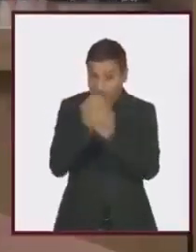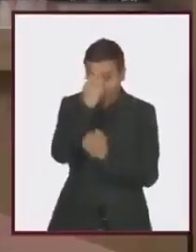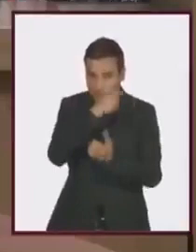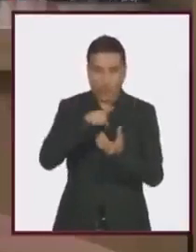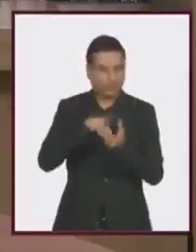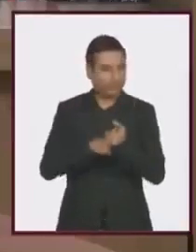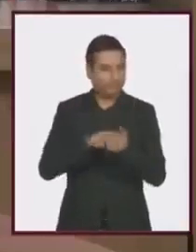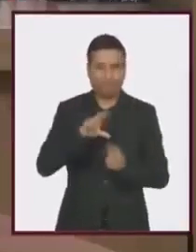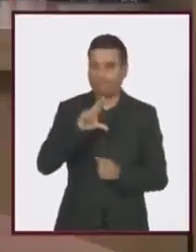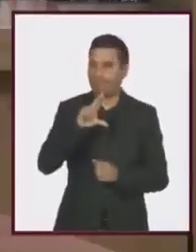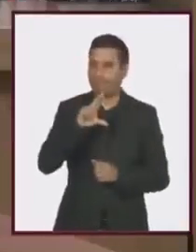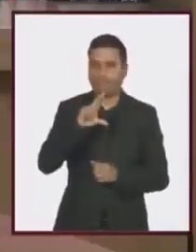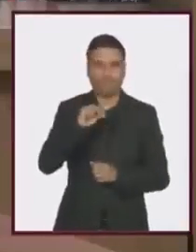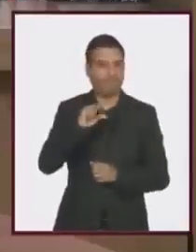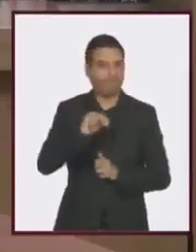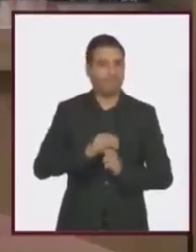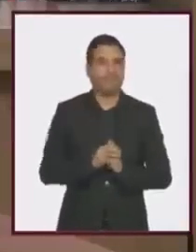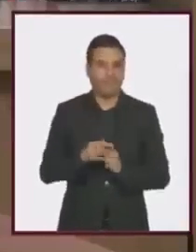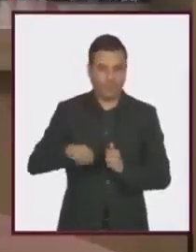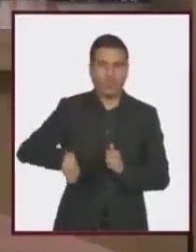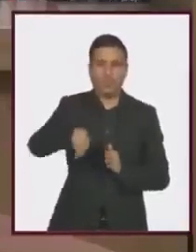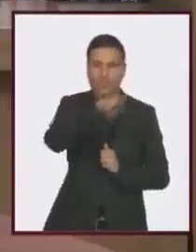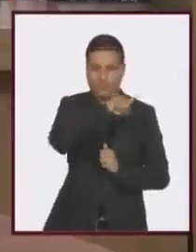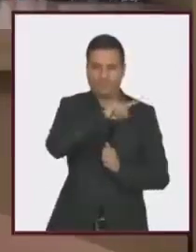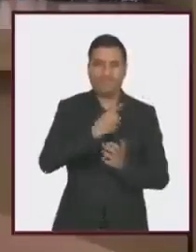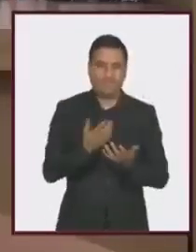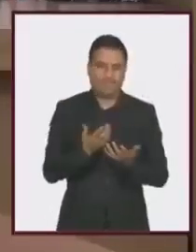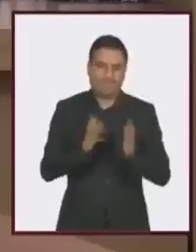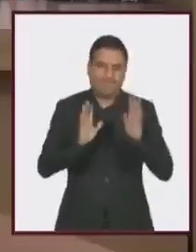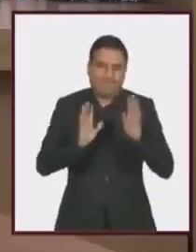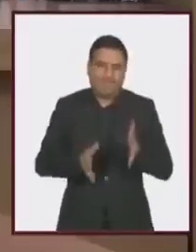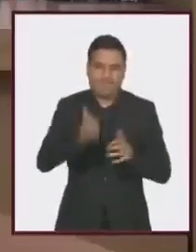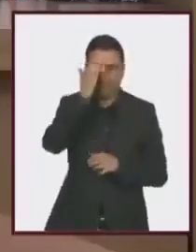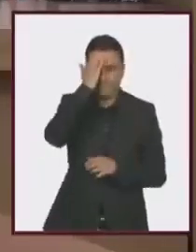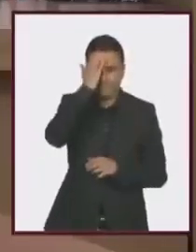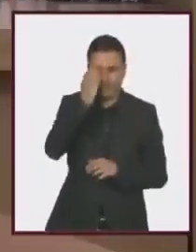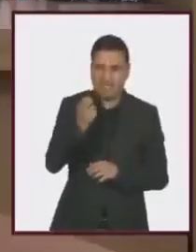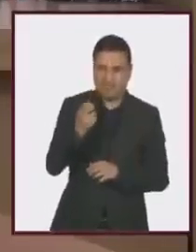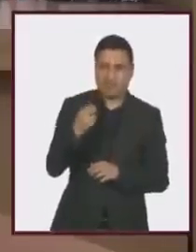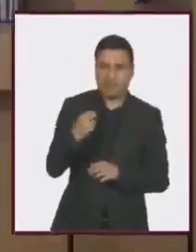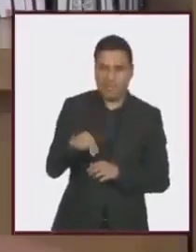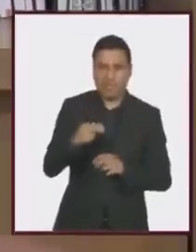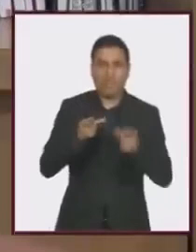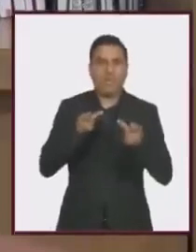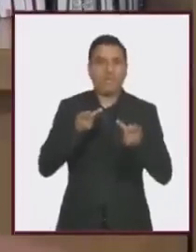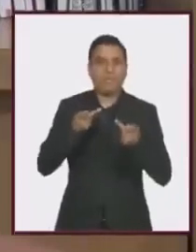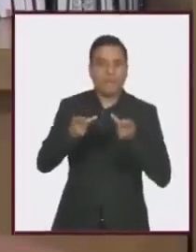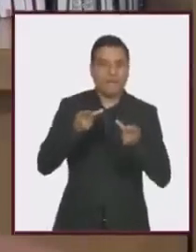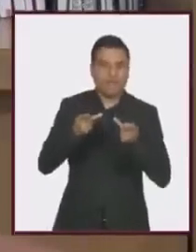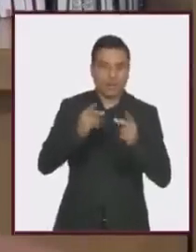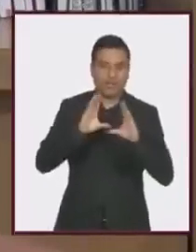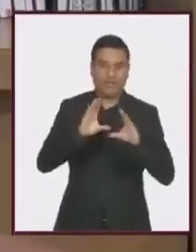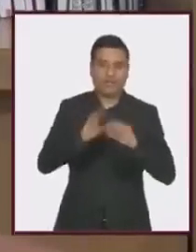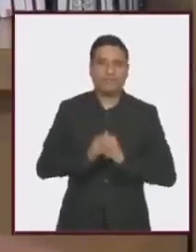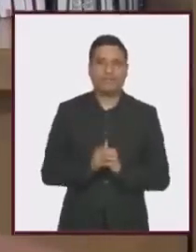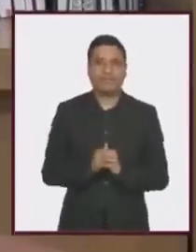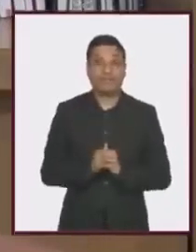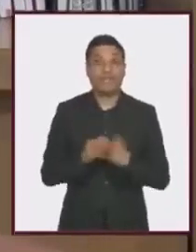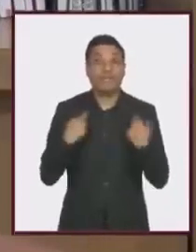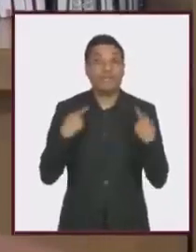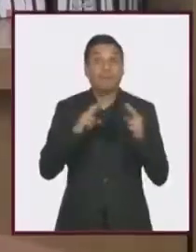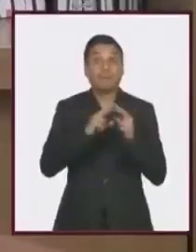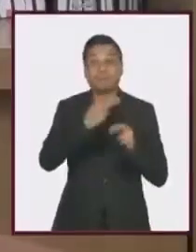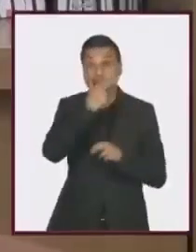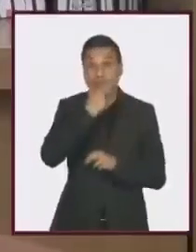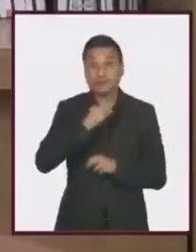constituye en lo que ustedes han venido desarrollando siempre como sus planeaciones didácticas. Bueno, maestras y maestros, pues no me